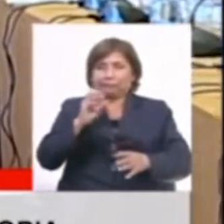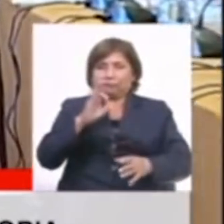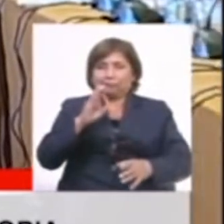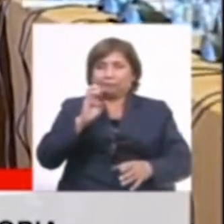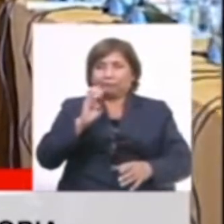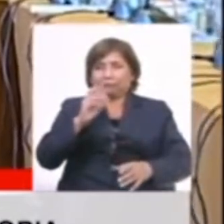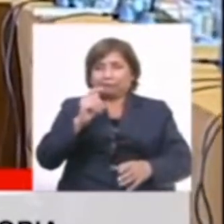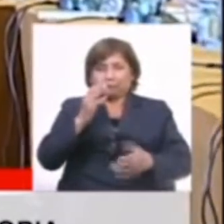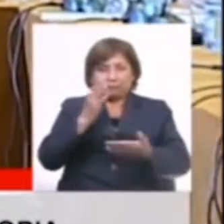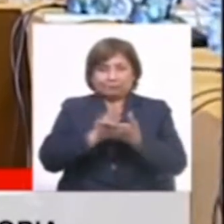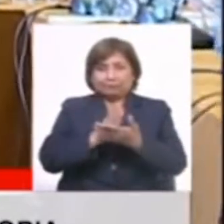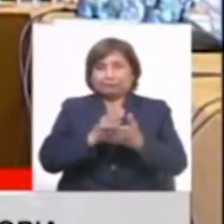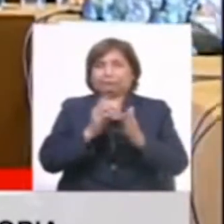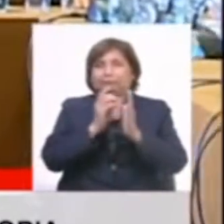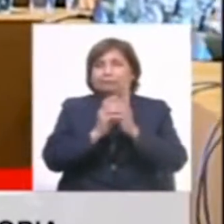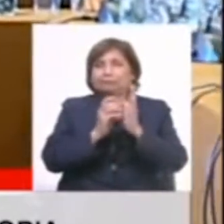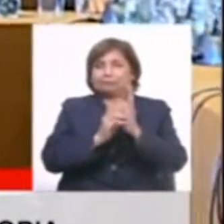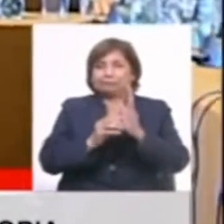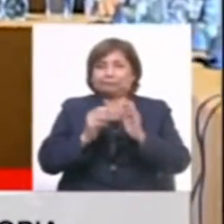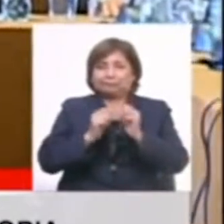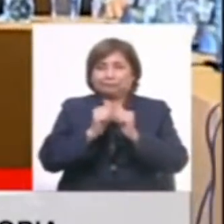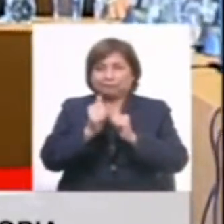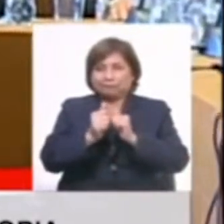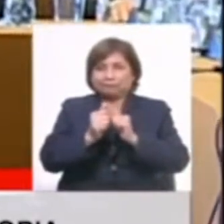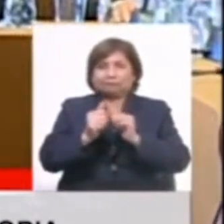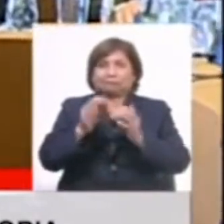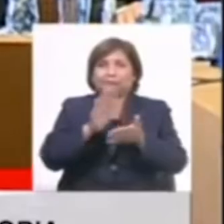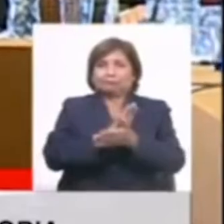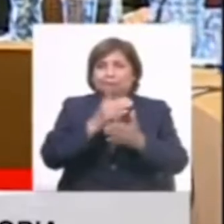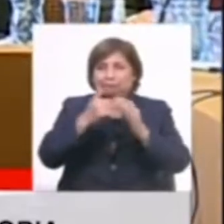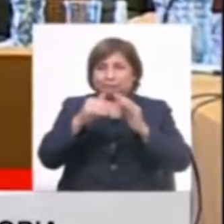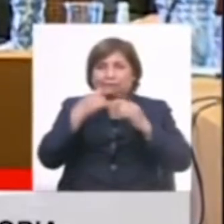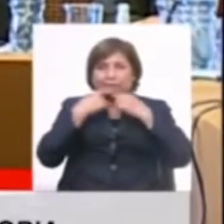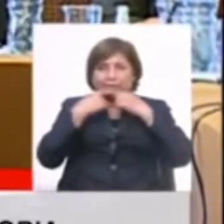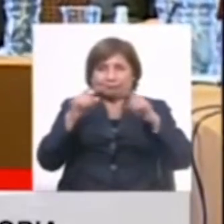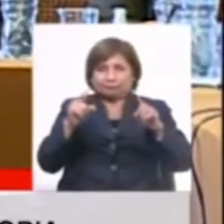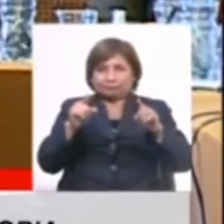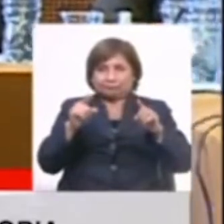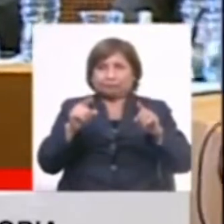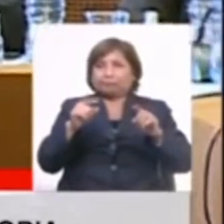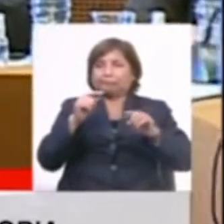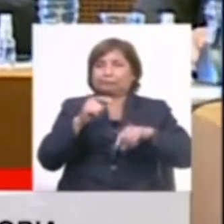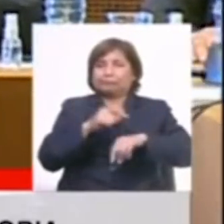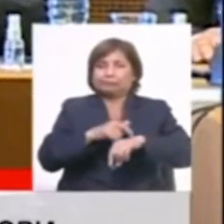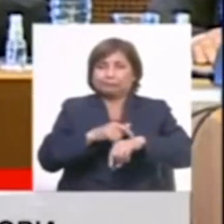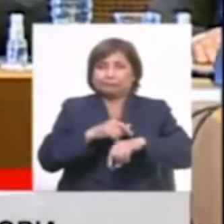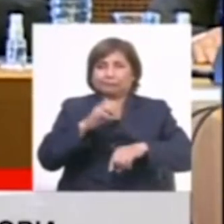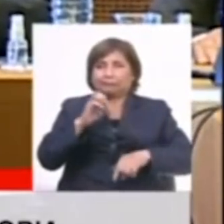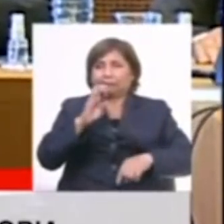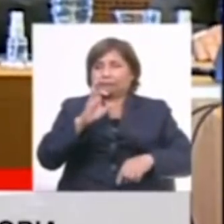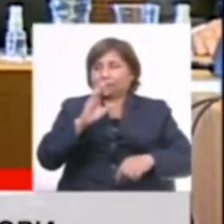toda vez de que eso pasa por inmediatamente rubricar lo que acabo de anunciar. Y en ese efecto,